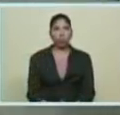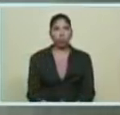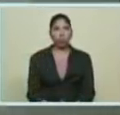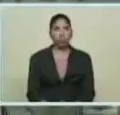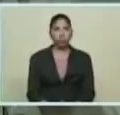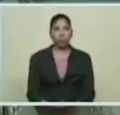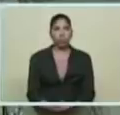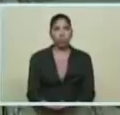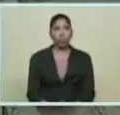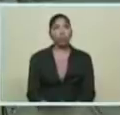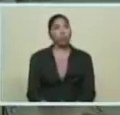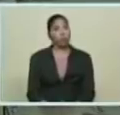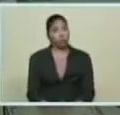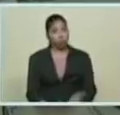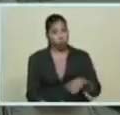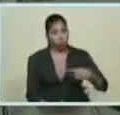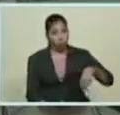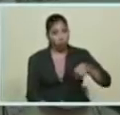que nosotros tenemos que